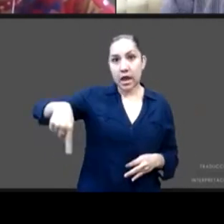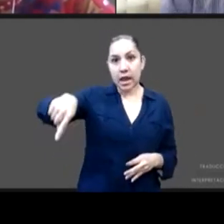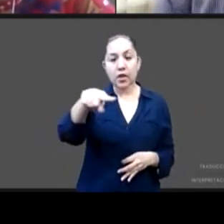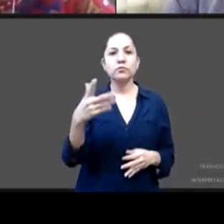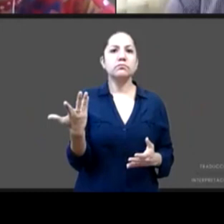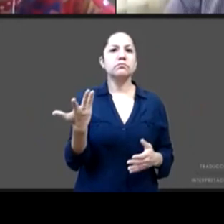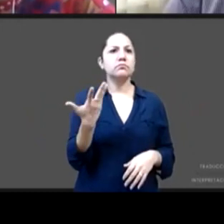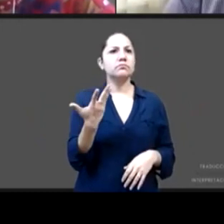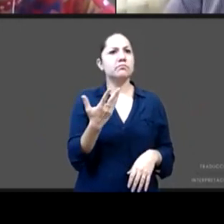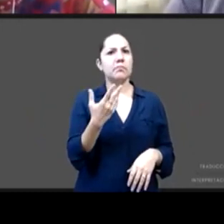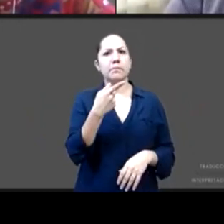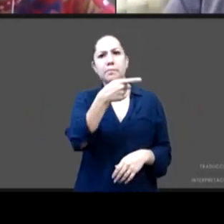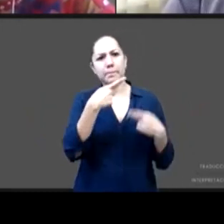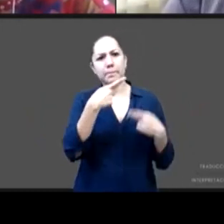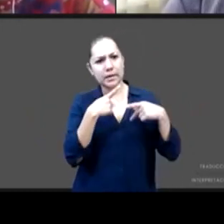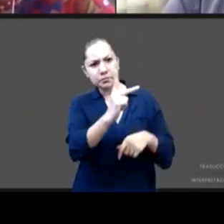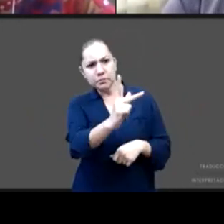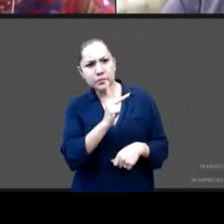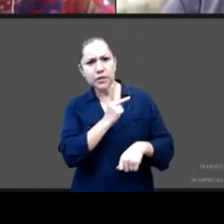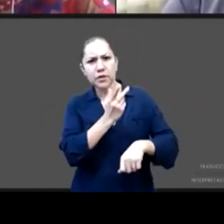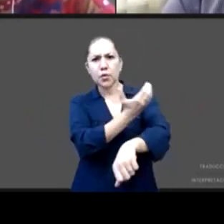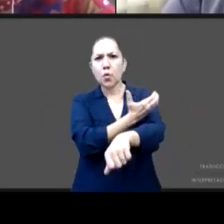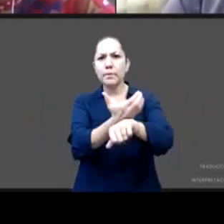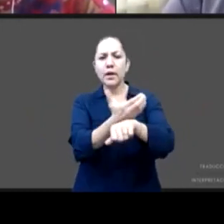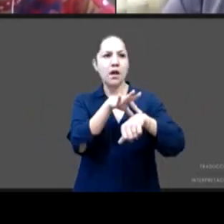sus pares, en razón de que por la